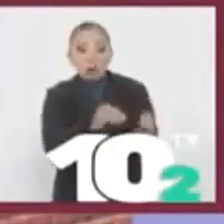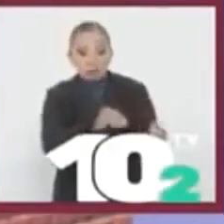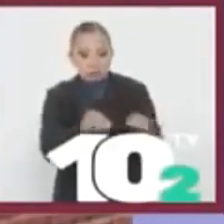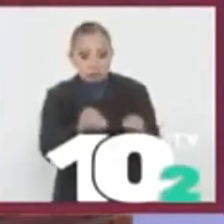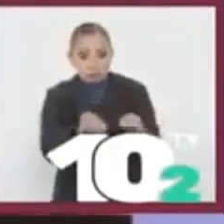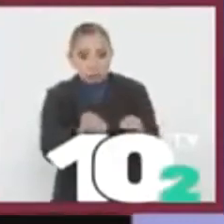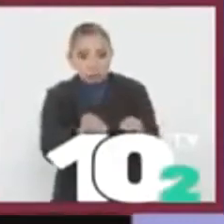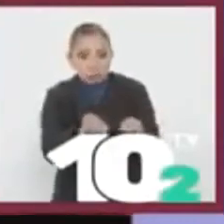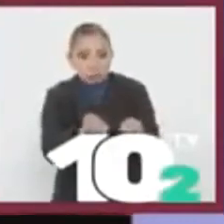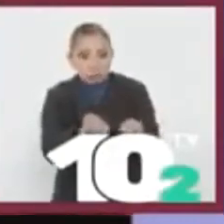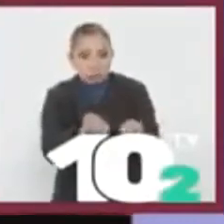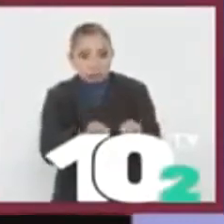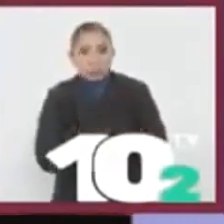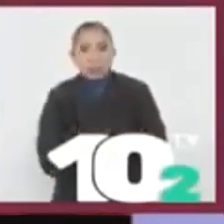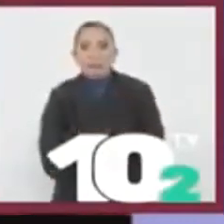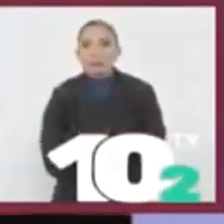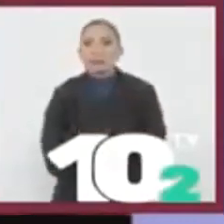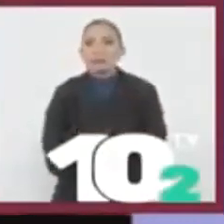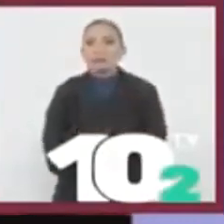los cuerpos.